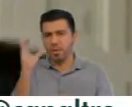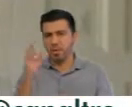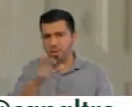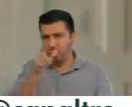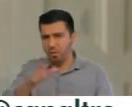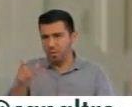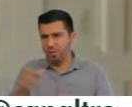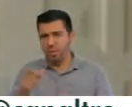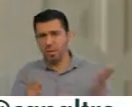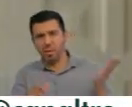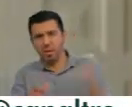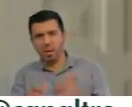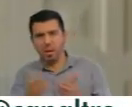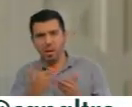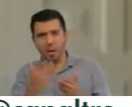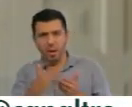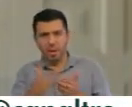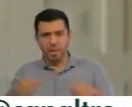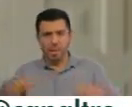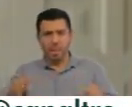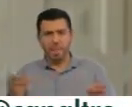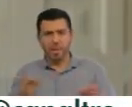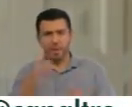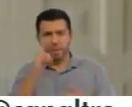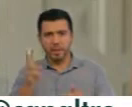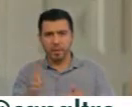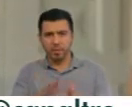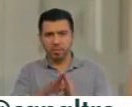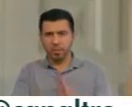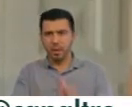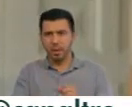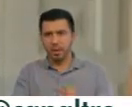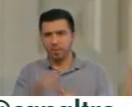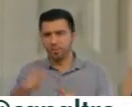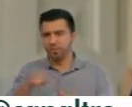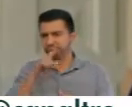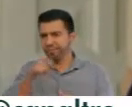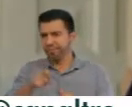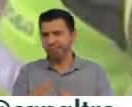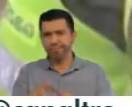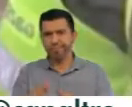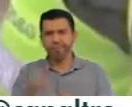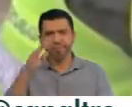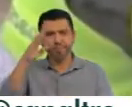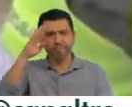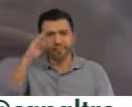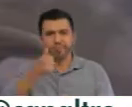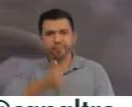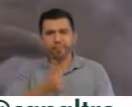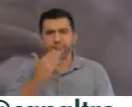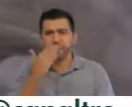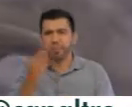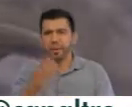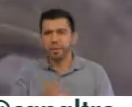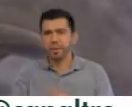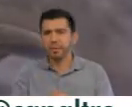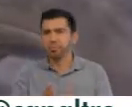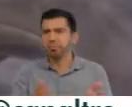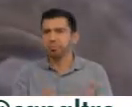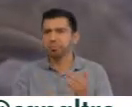supremamente barata entonces las traen a trabajar acá bucaramanga para que acá la autoridad es permisiva el mototaxismo y la piratería